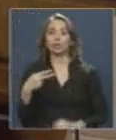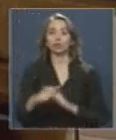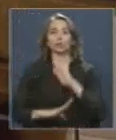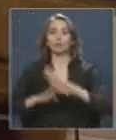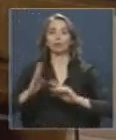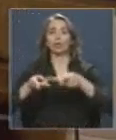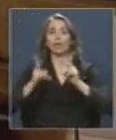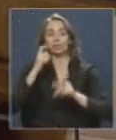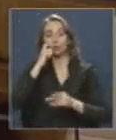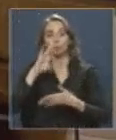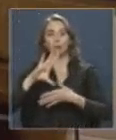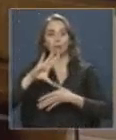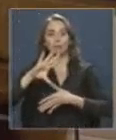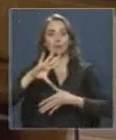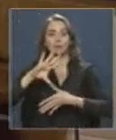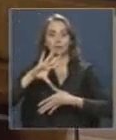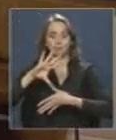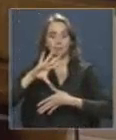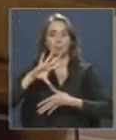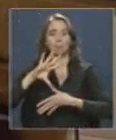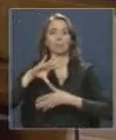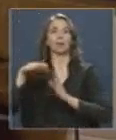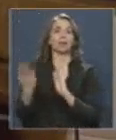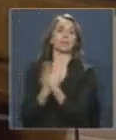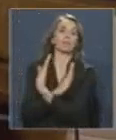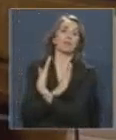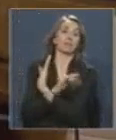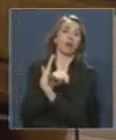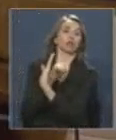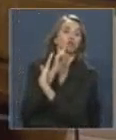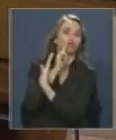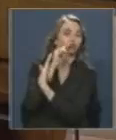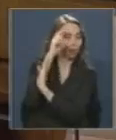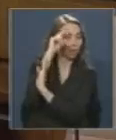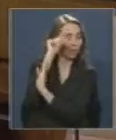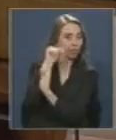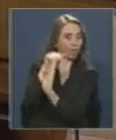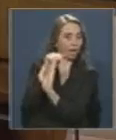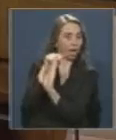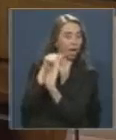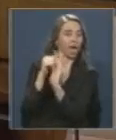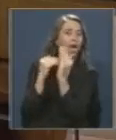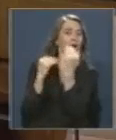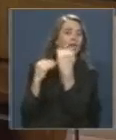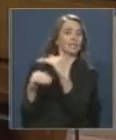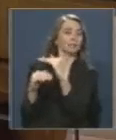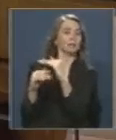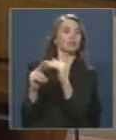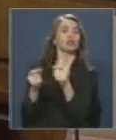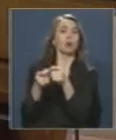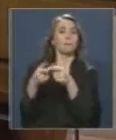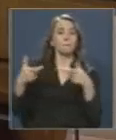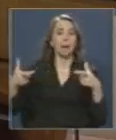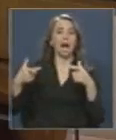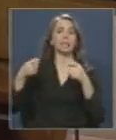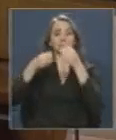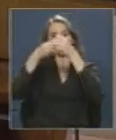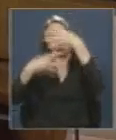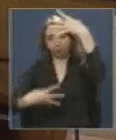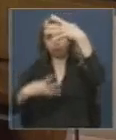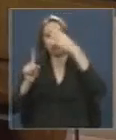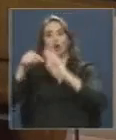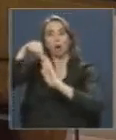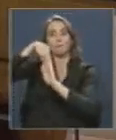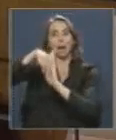derechos humanos en la región, pues subyace en ella la idea de limitar el ensanchamiento y profundización de los derechos,